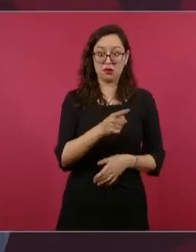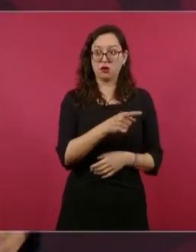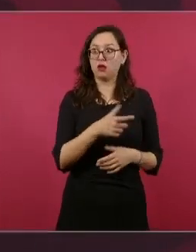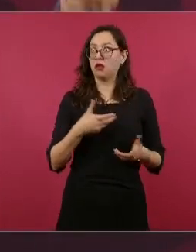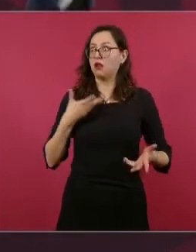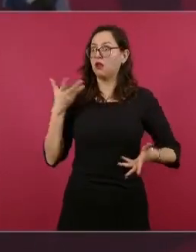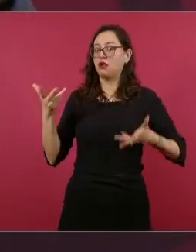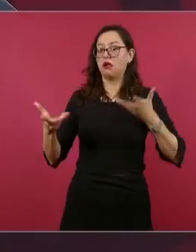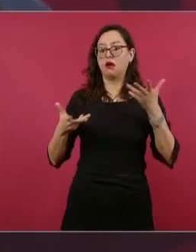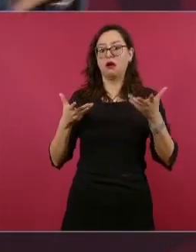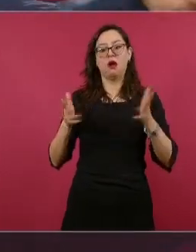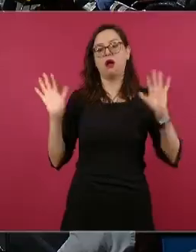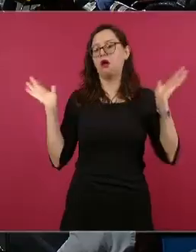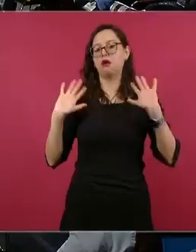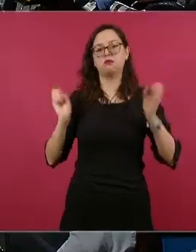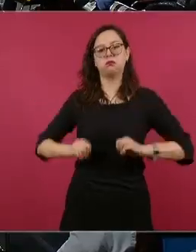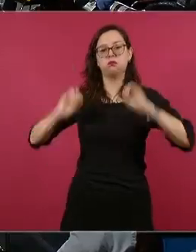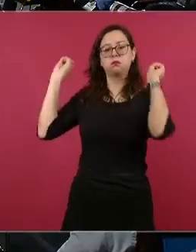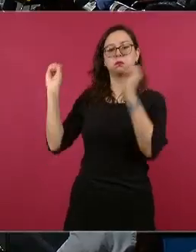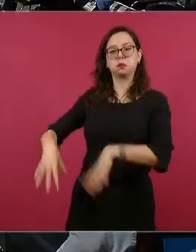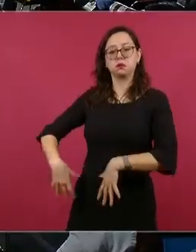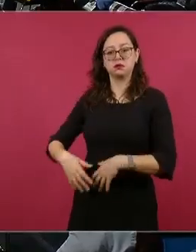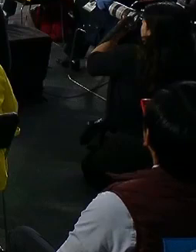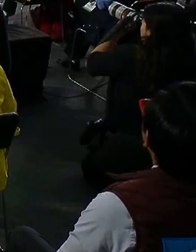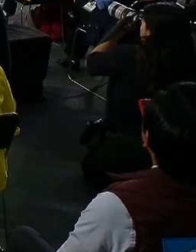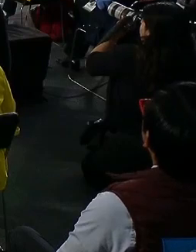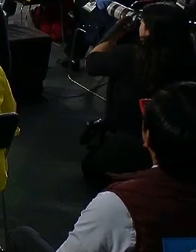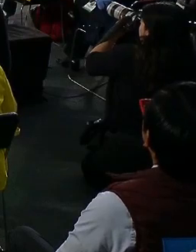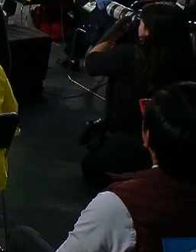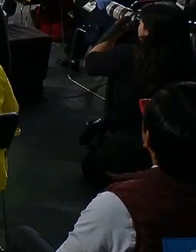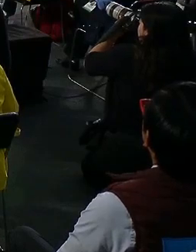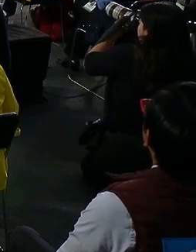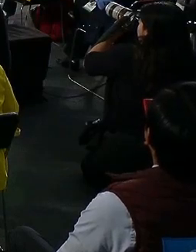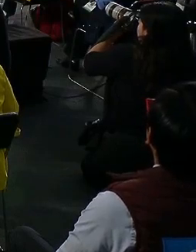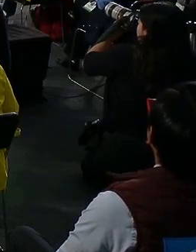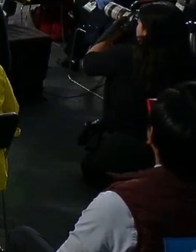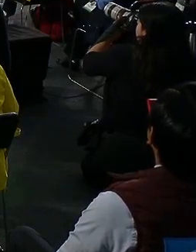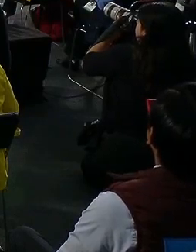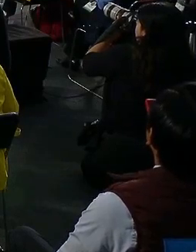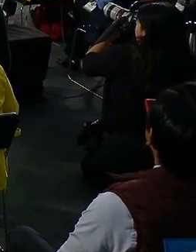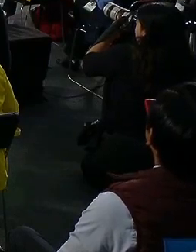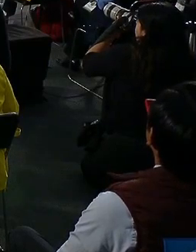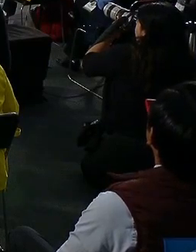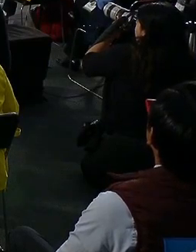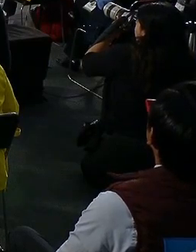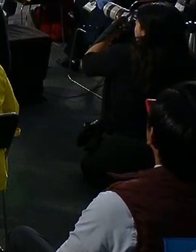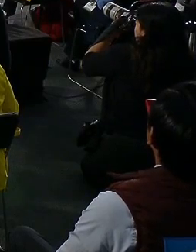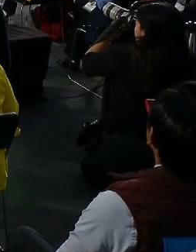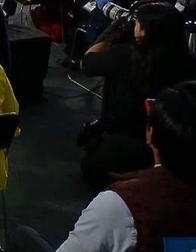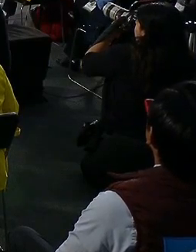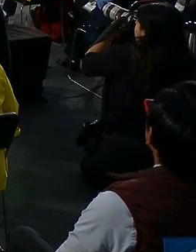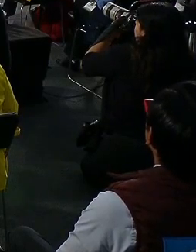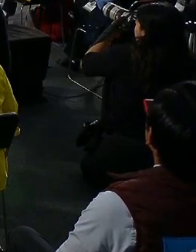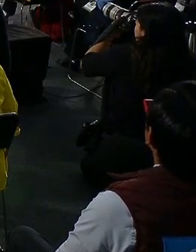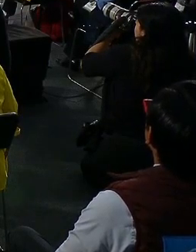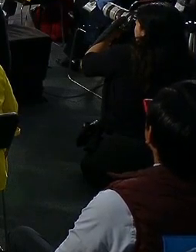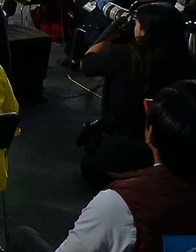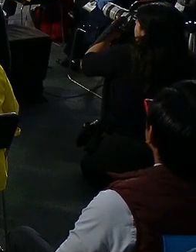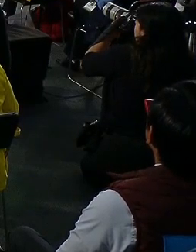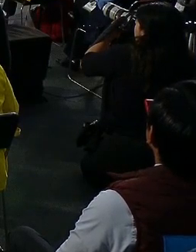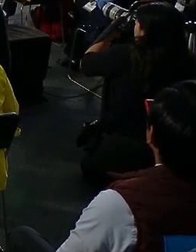y pues ya no les convenía y se ha recuperado